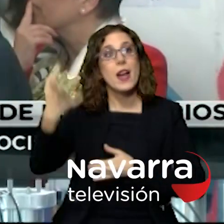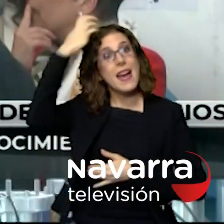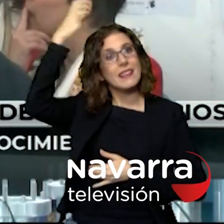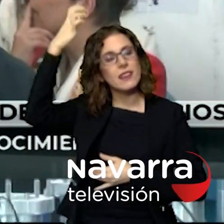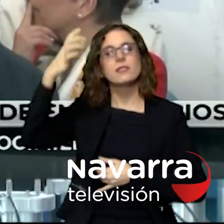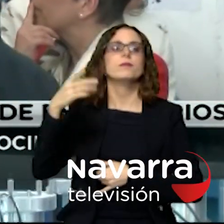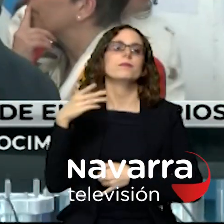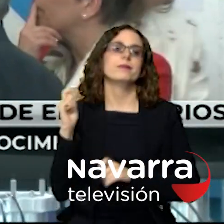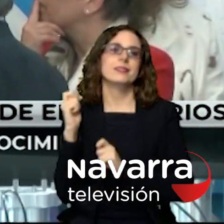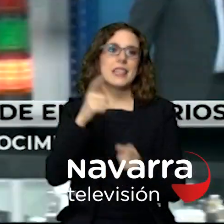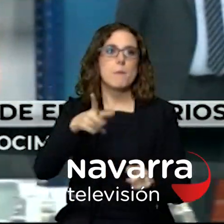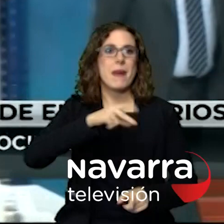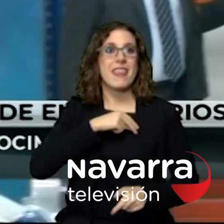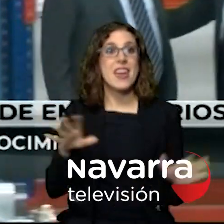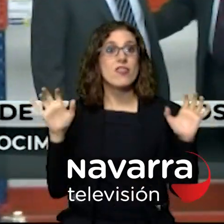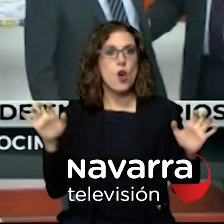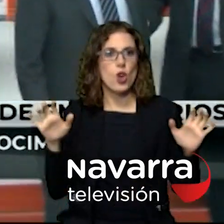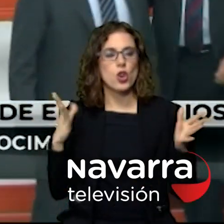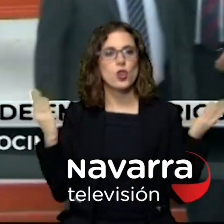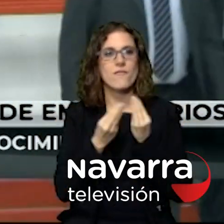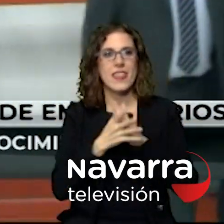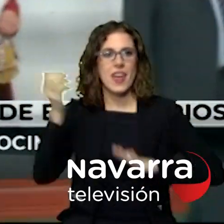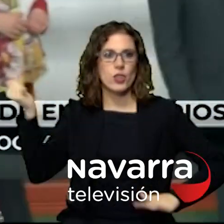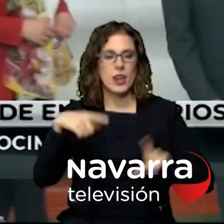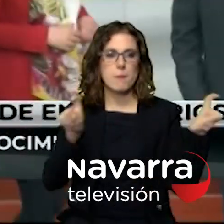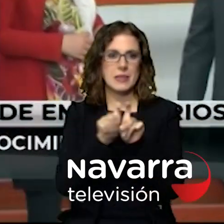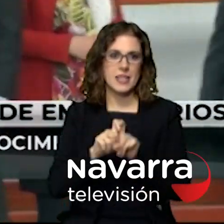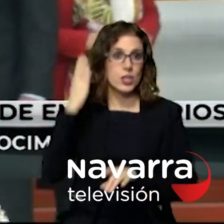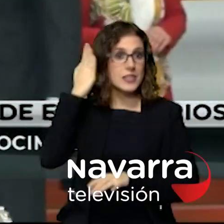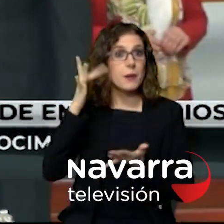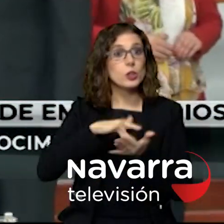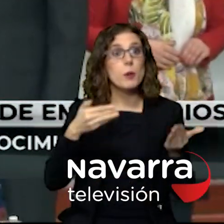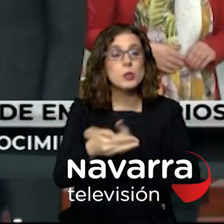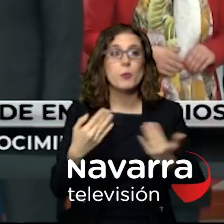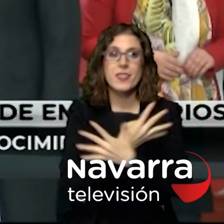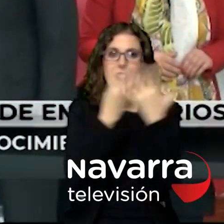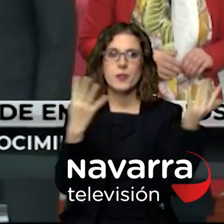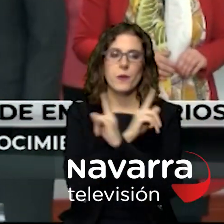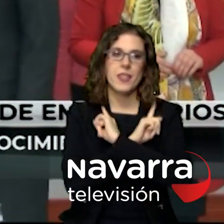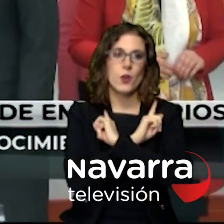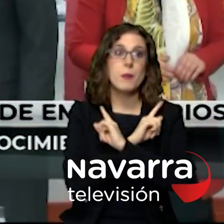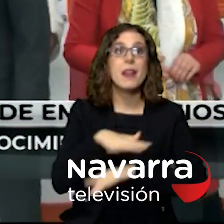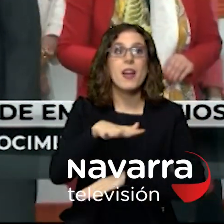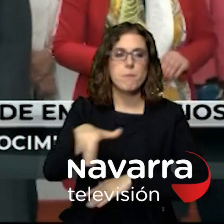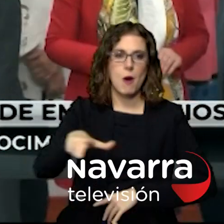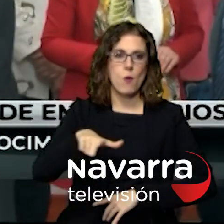de Empresarios de Navarra en un acto que tendrá lugar en el Auditorio Baluarte el próximo 19 de noviembre.